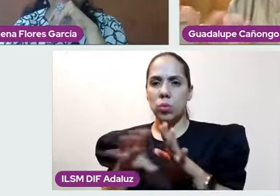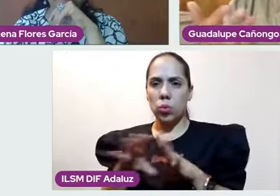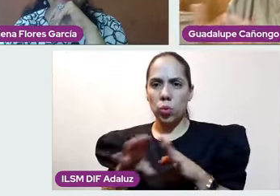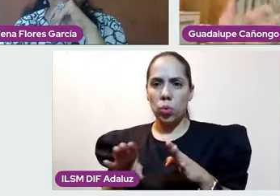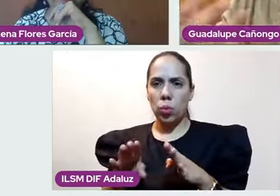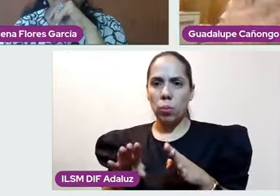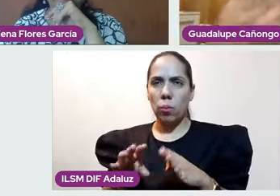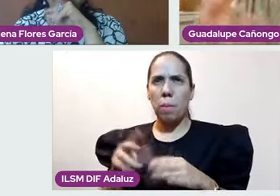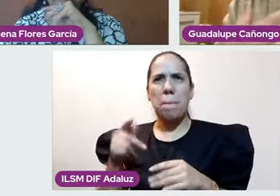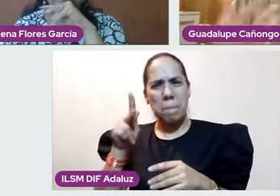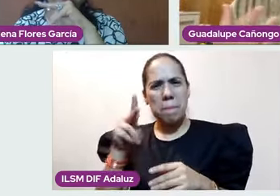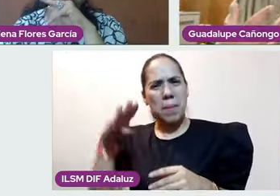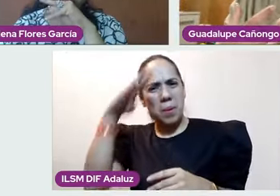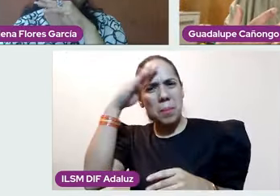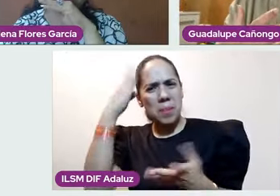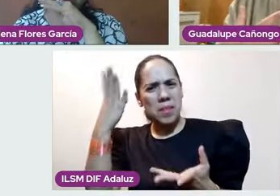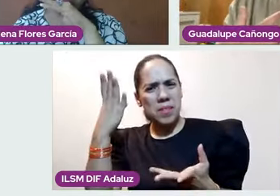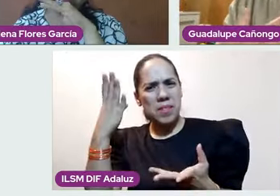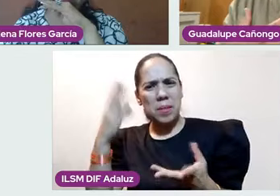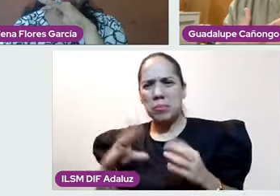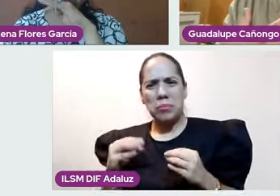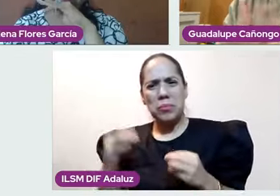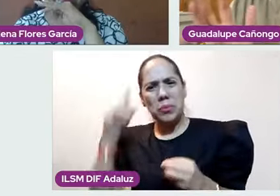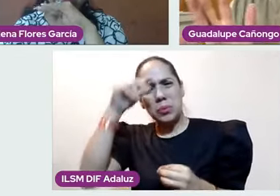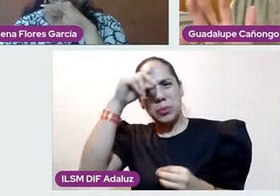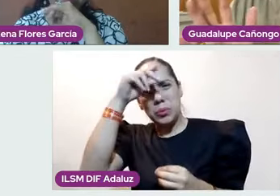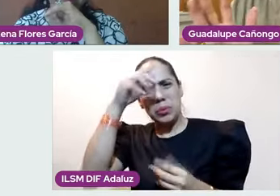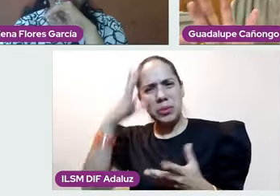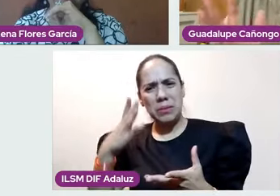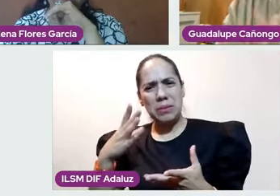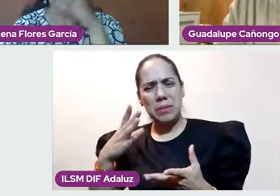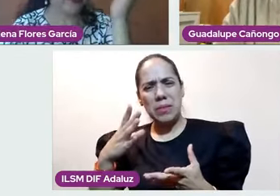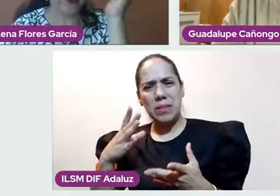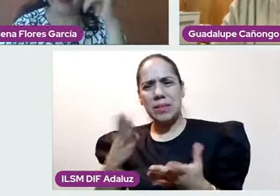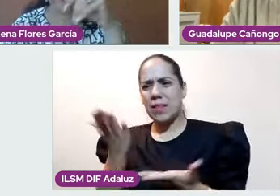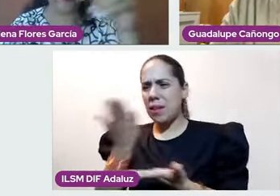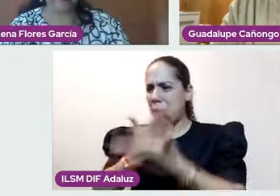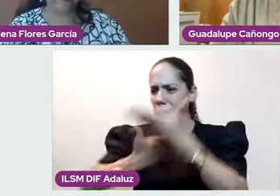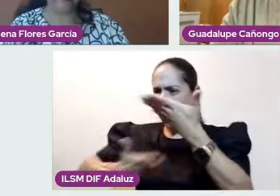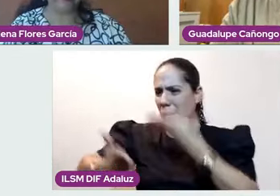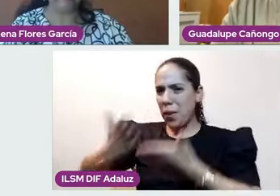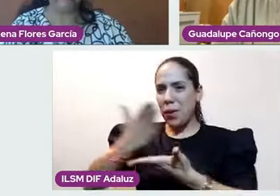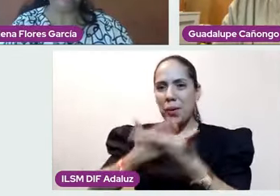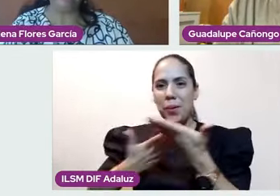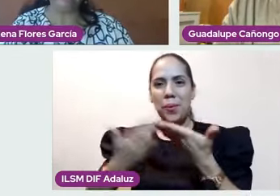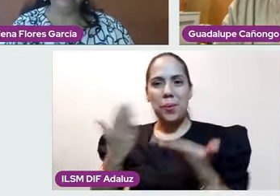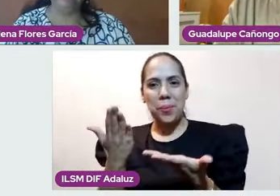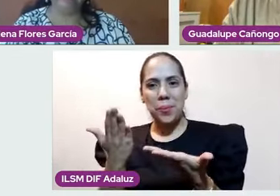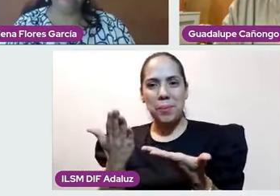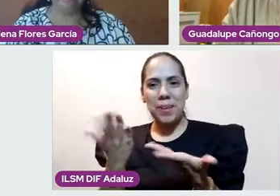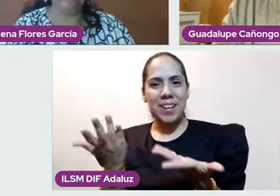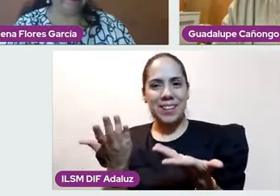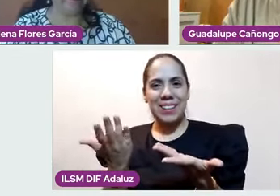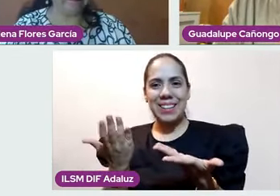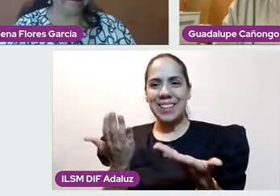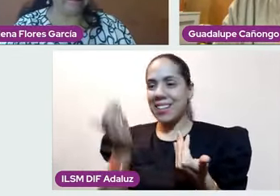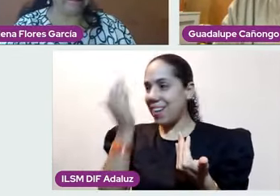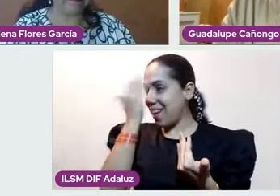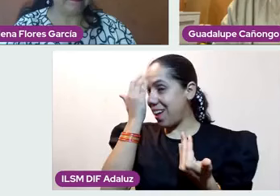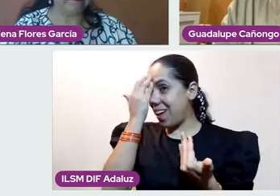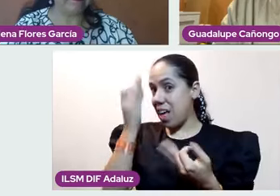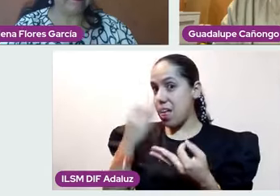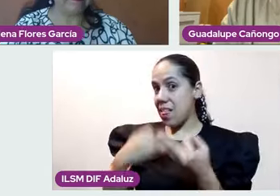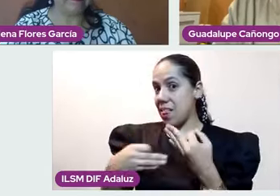nada. Y si compartimos, sumamos, ¿no? Y eso parece sencillo, pero de verdad que es